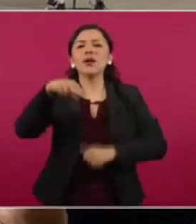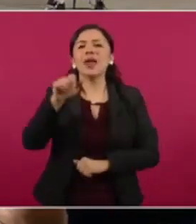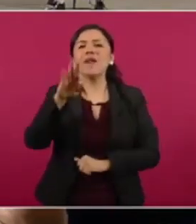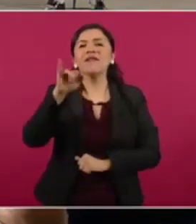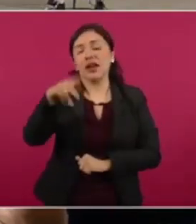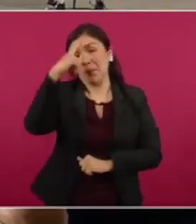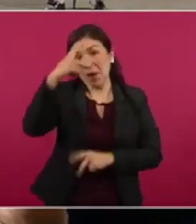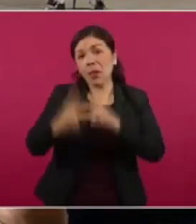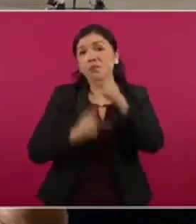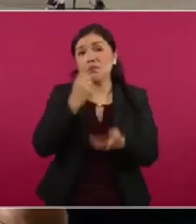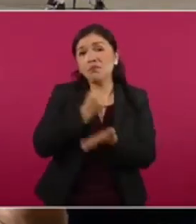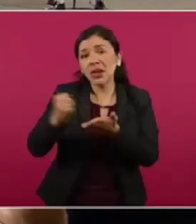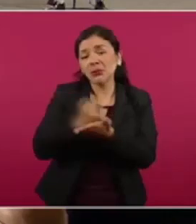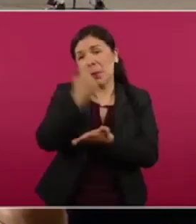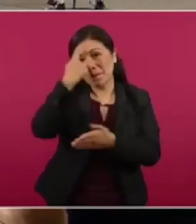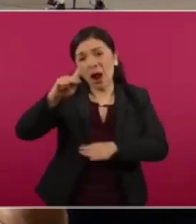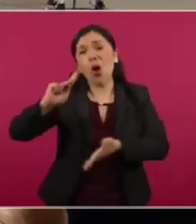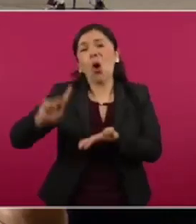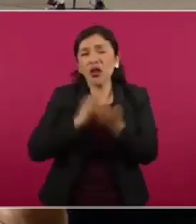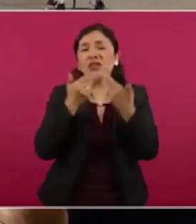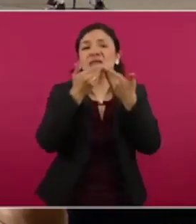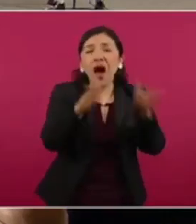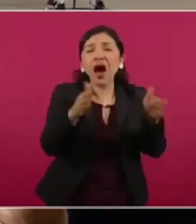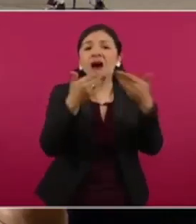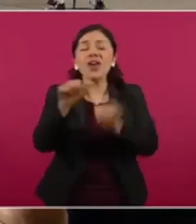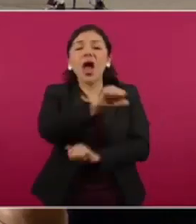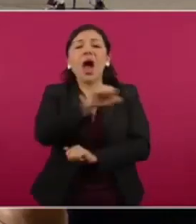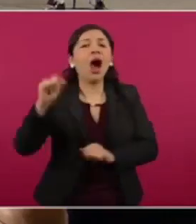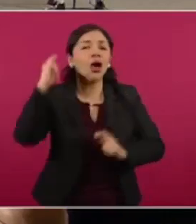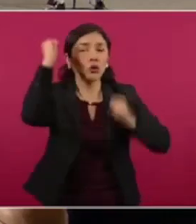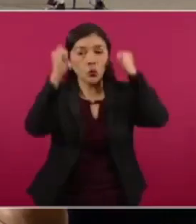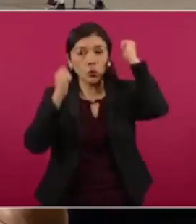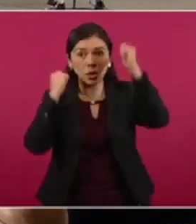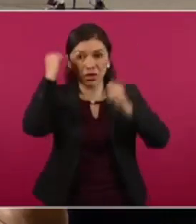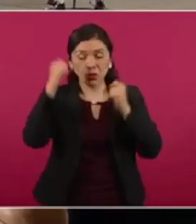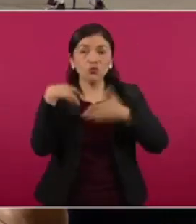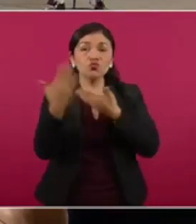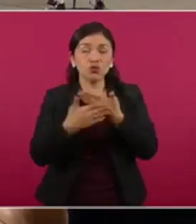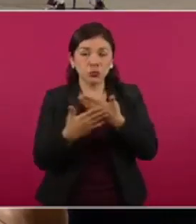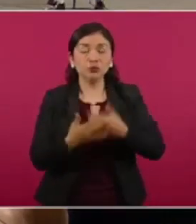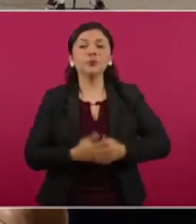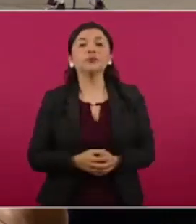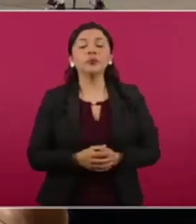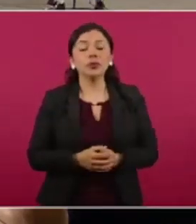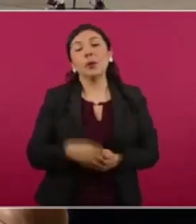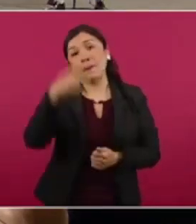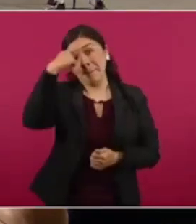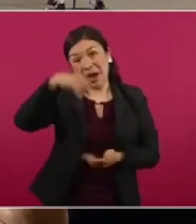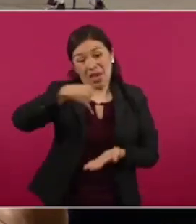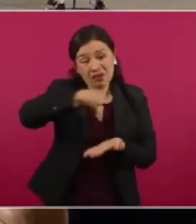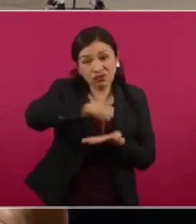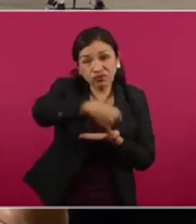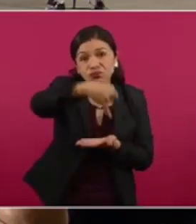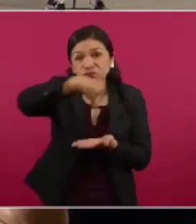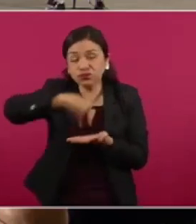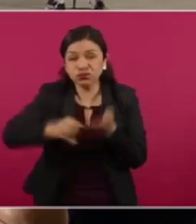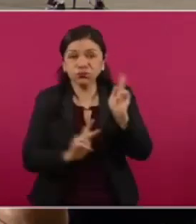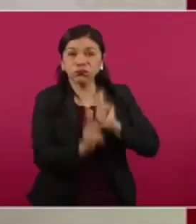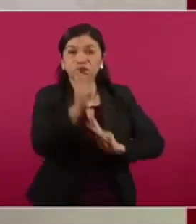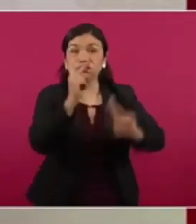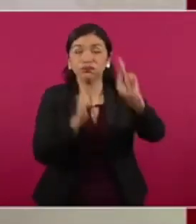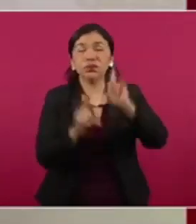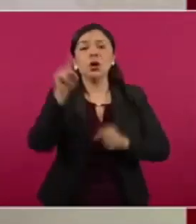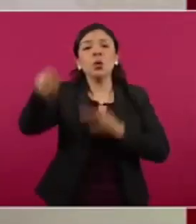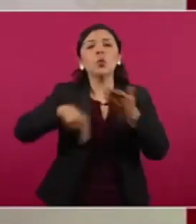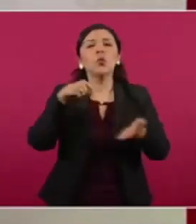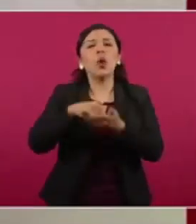para volver a reactivar toda la zona turística. En el tema de las cosechas, de manera preliminar, Pluma Hidalgo